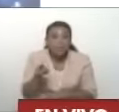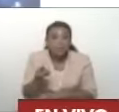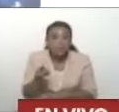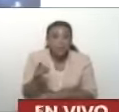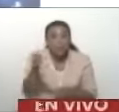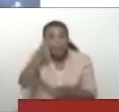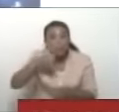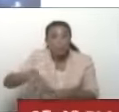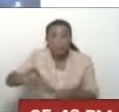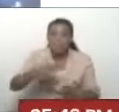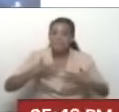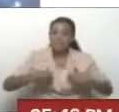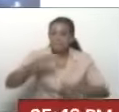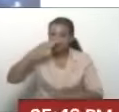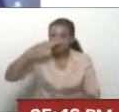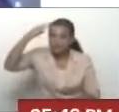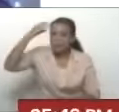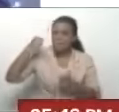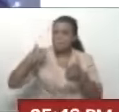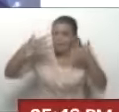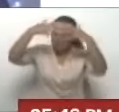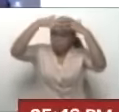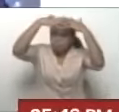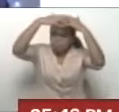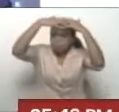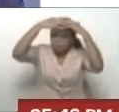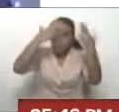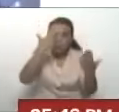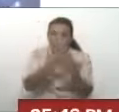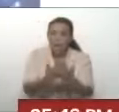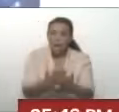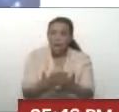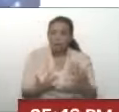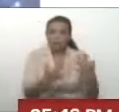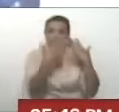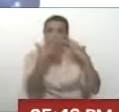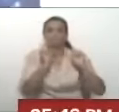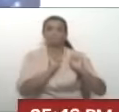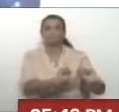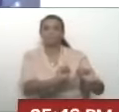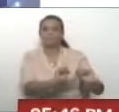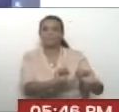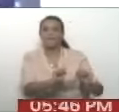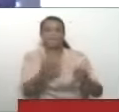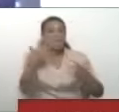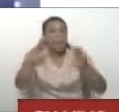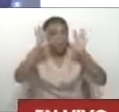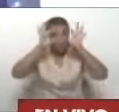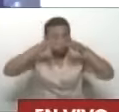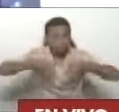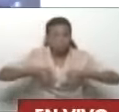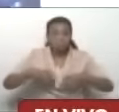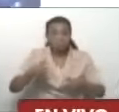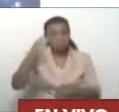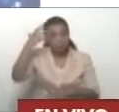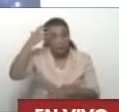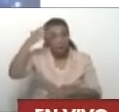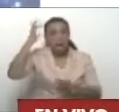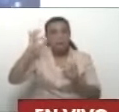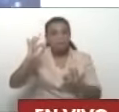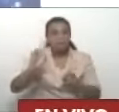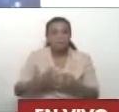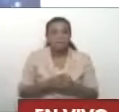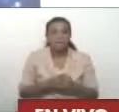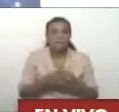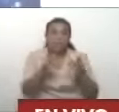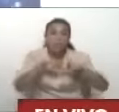pueblo crezca sano y pueda enfrentar manipulaciones, es crear una conciencia crítica en